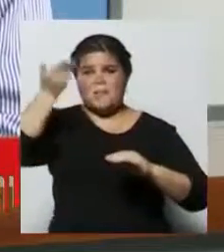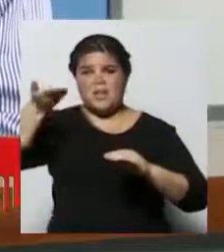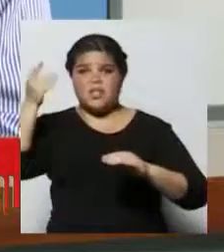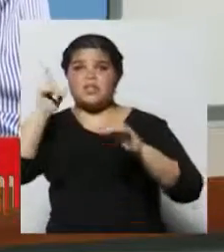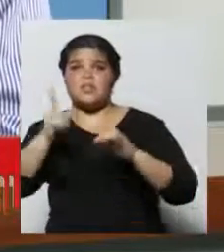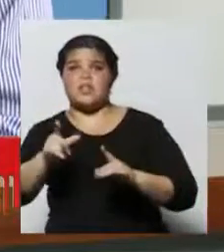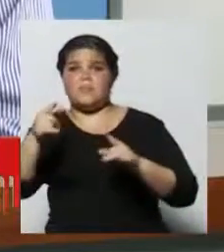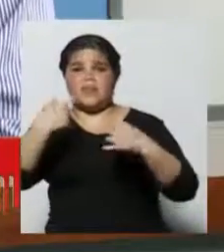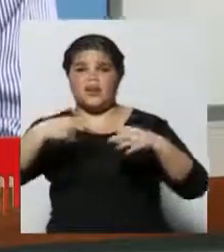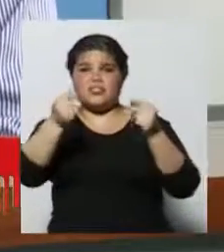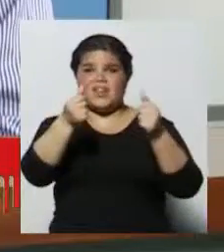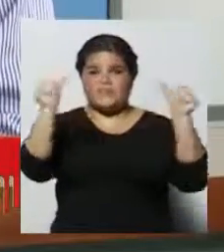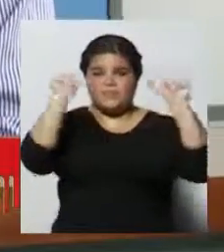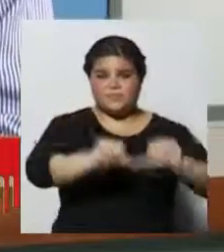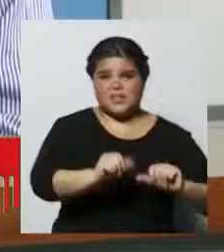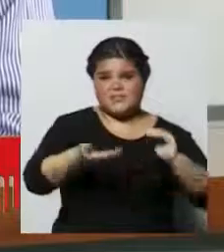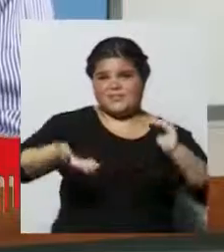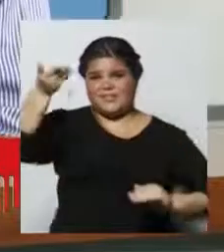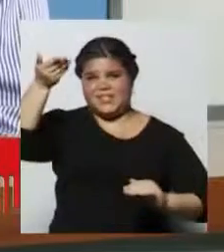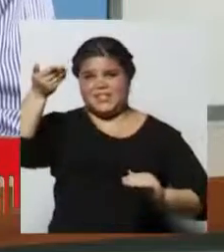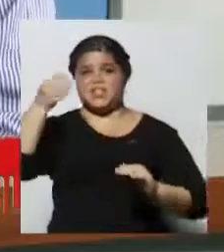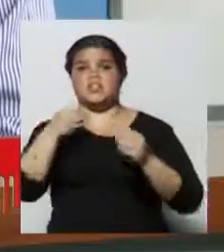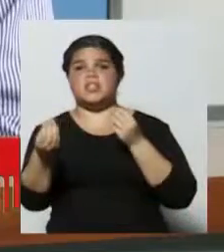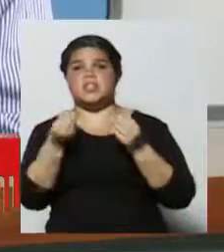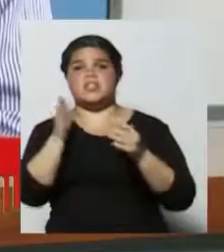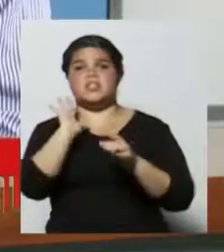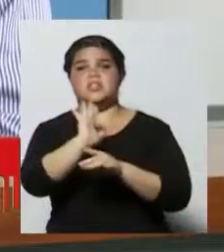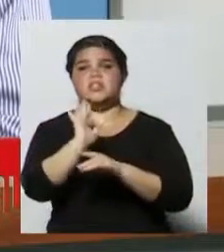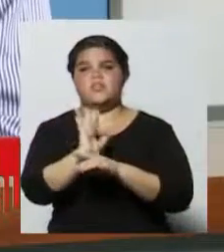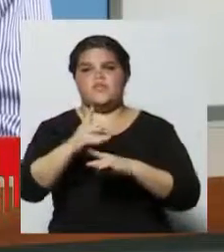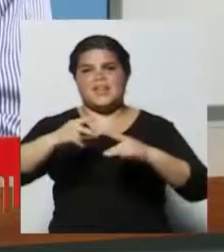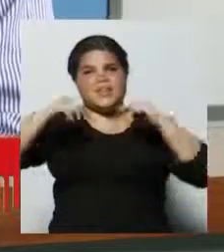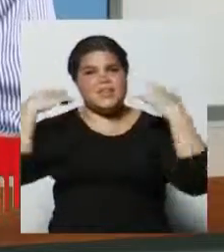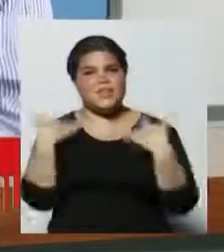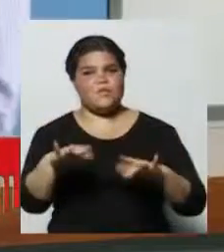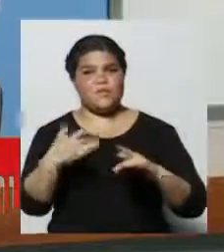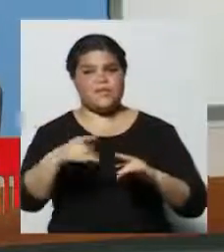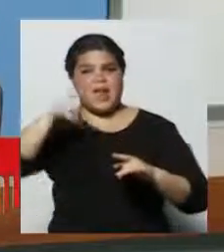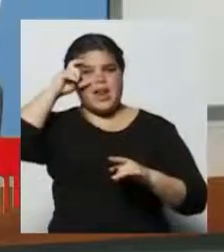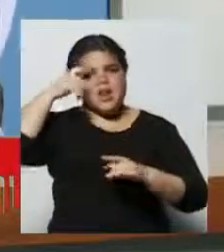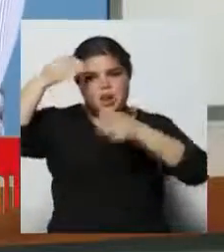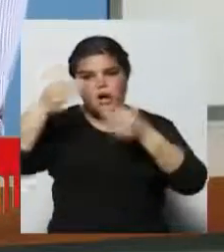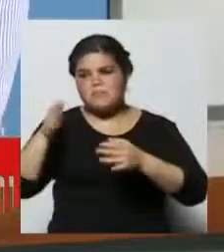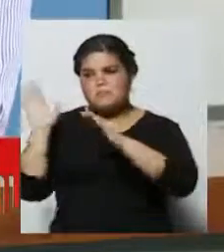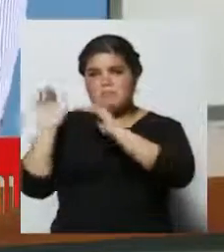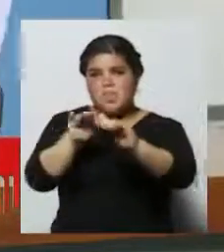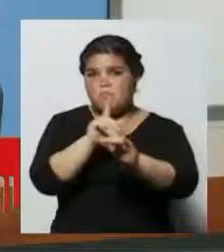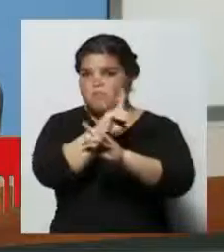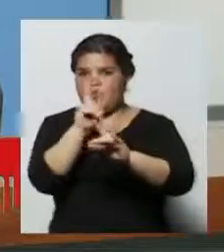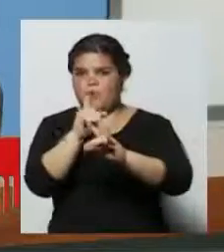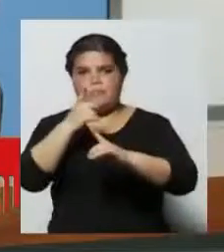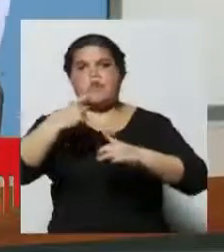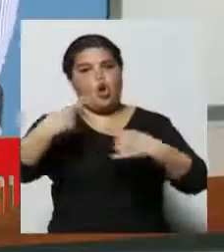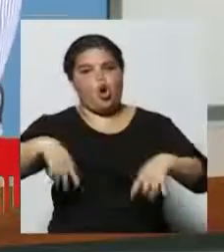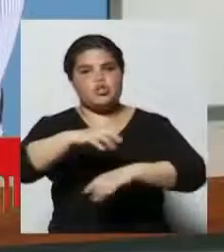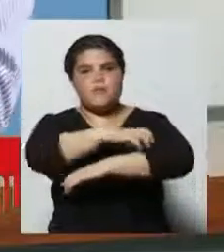de ajuste interesante y bastante áspero, ¿no? Yo lo espero eso en enero, que va a traer más pobreza, que va a traer